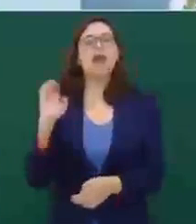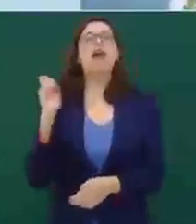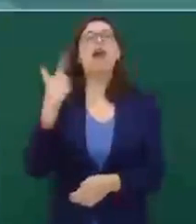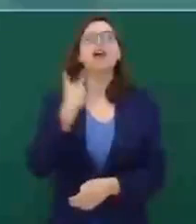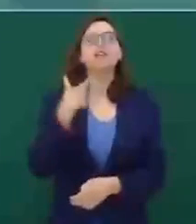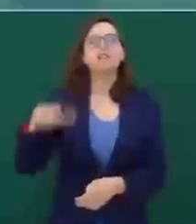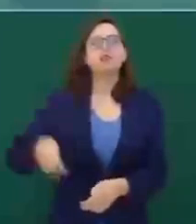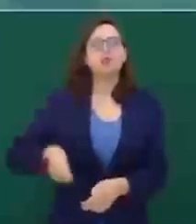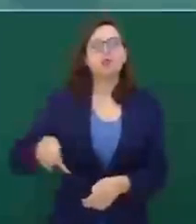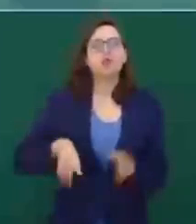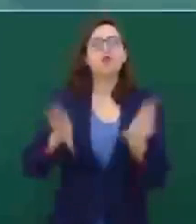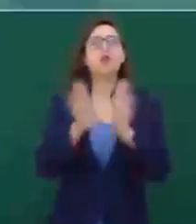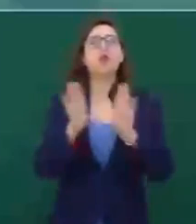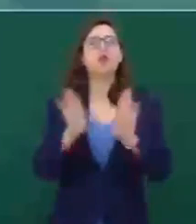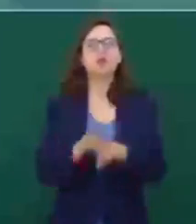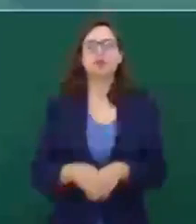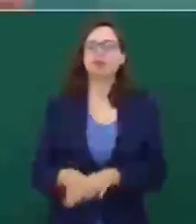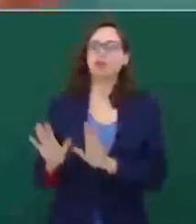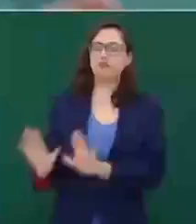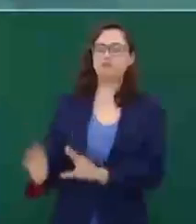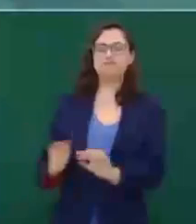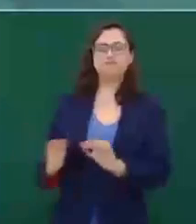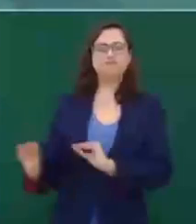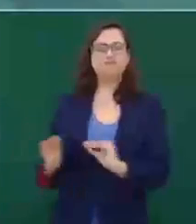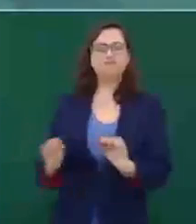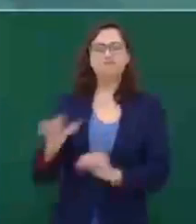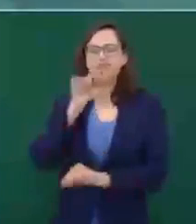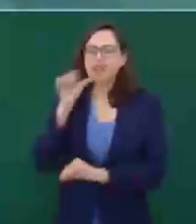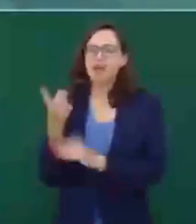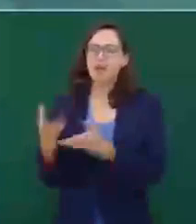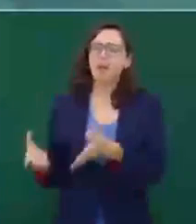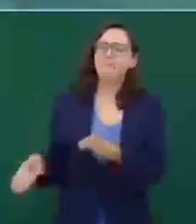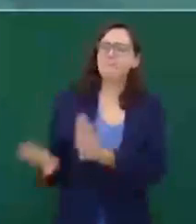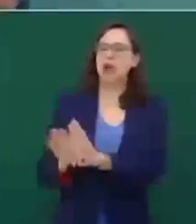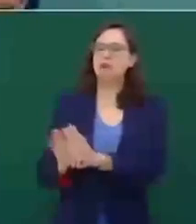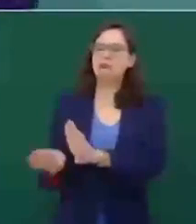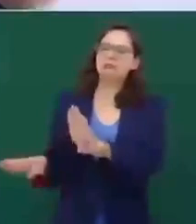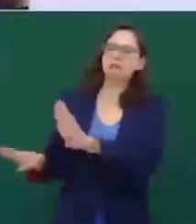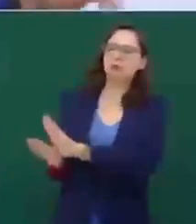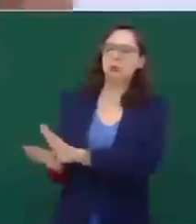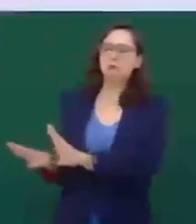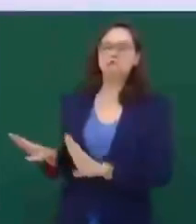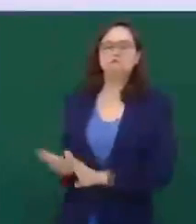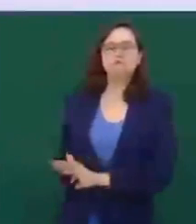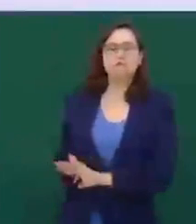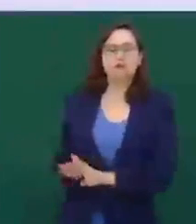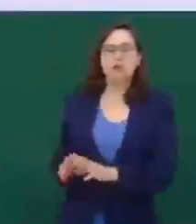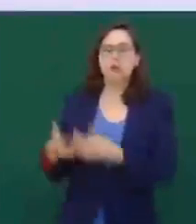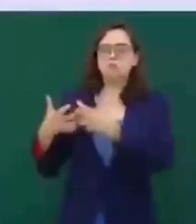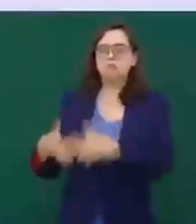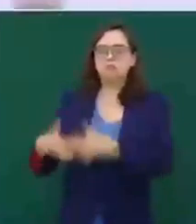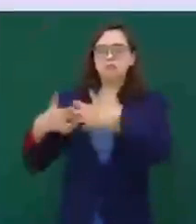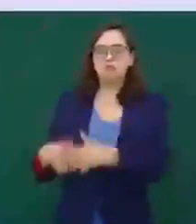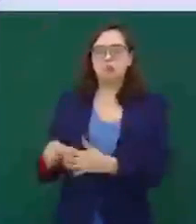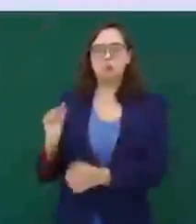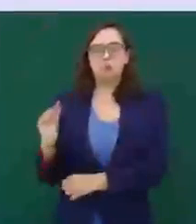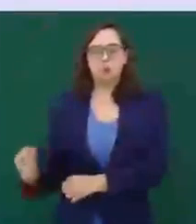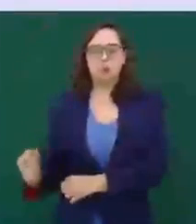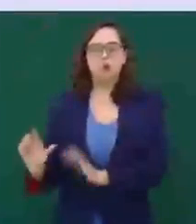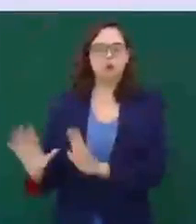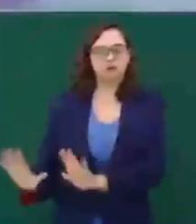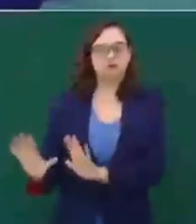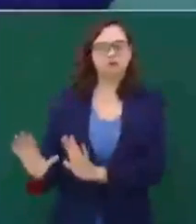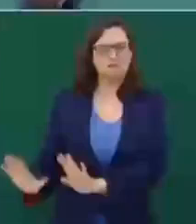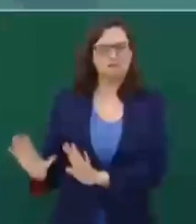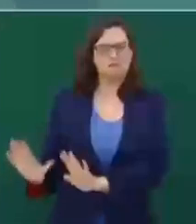de Electricidad. Cerraron muchas o las subutilizaron. Por ejemplo, en el caso de